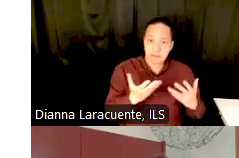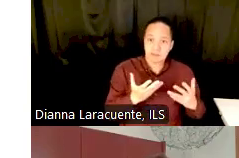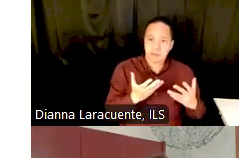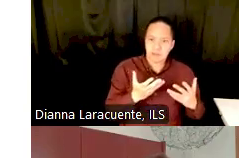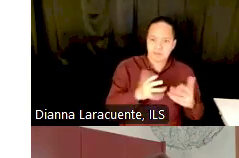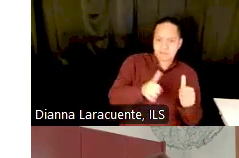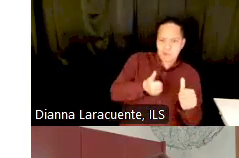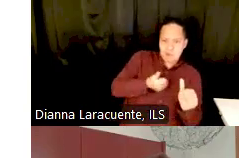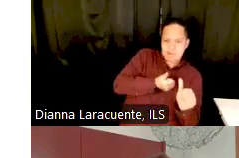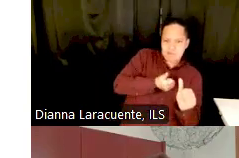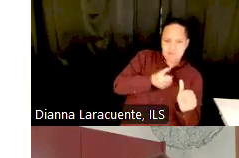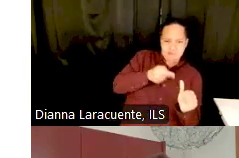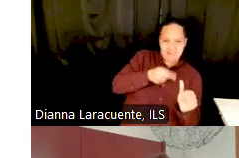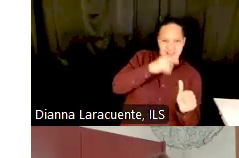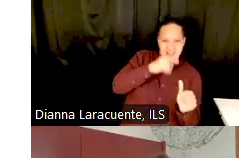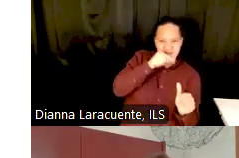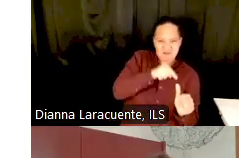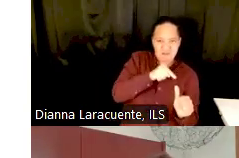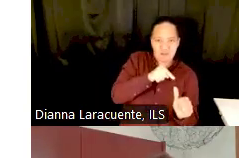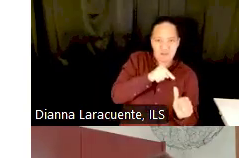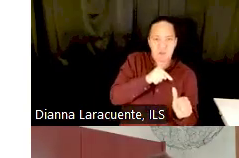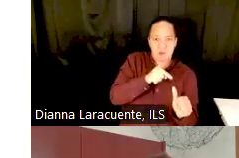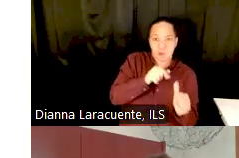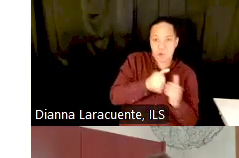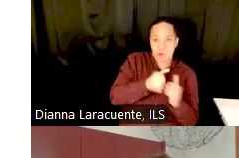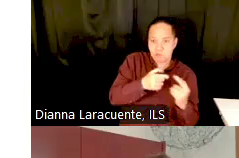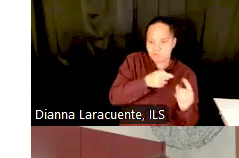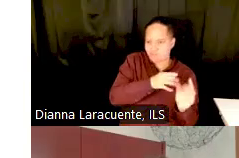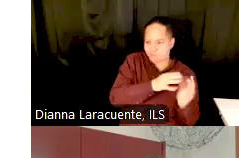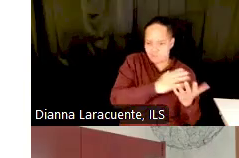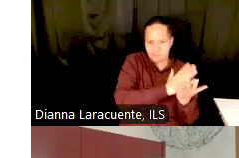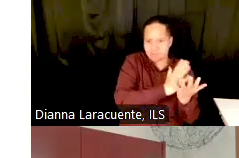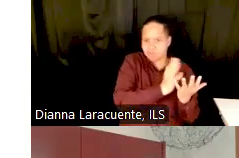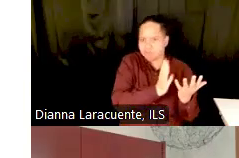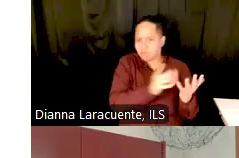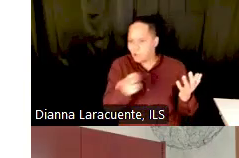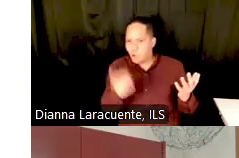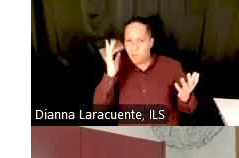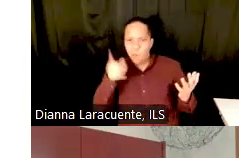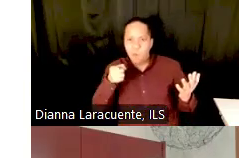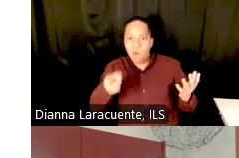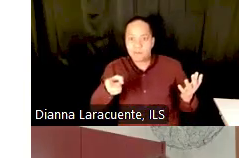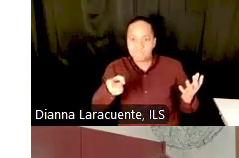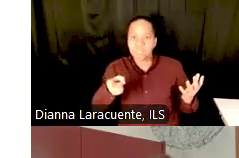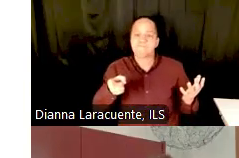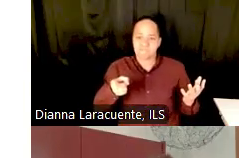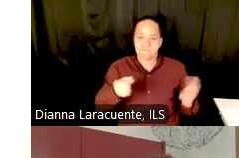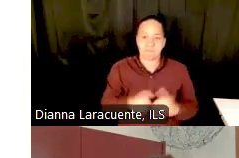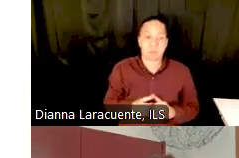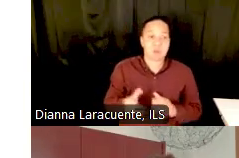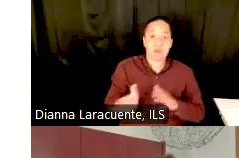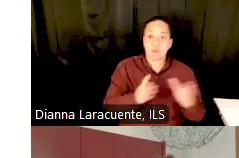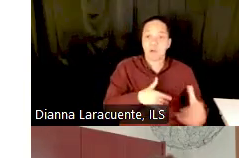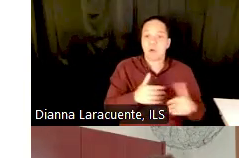background del niño y cómo llegó a estos diagnósticos. Siguiendo con otra cosa que podemos encontrar,